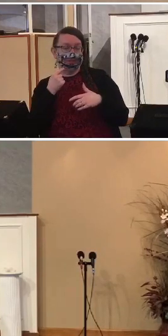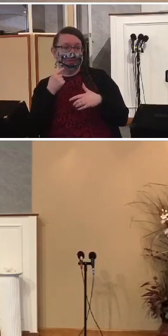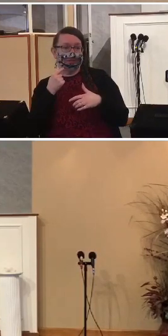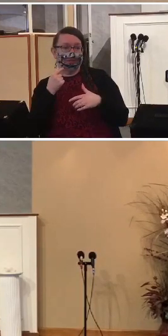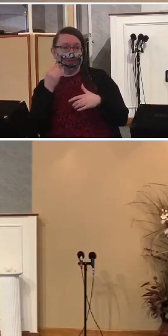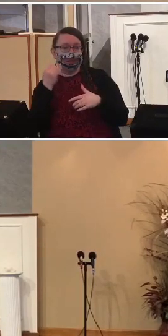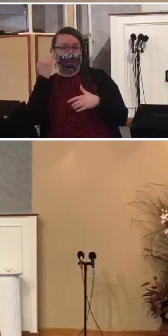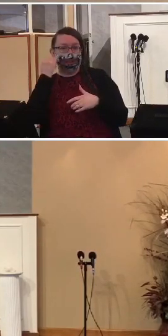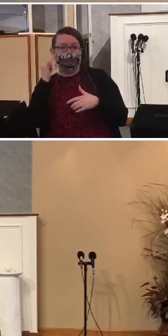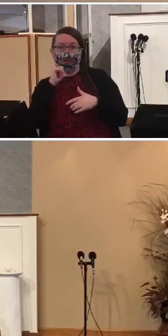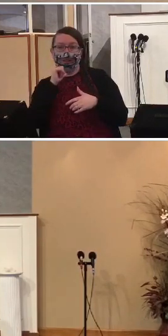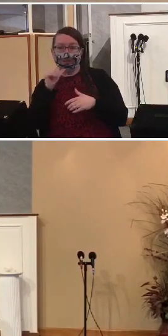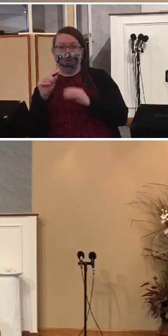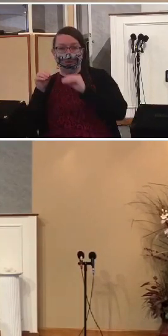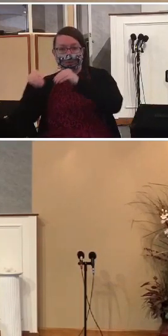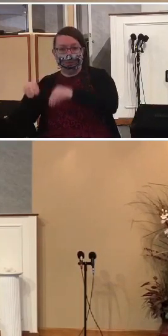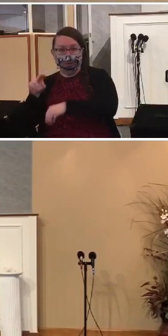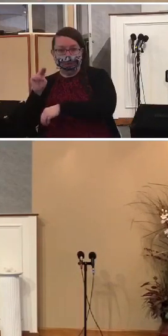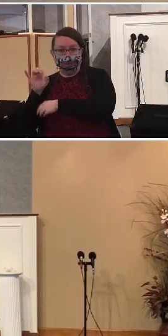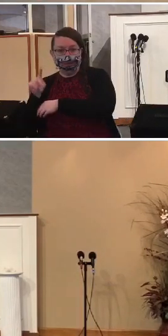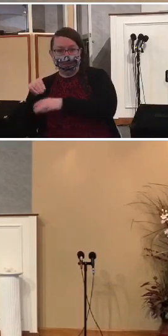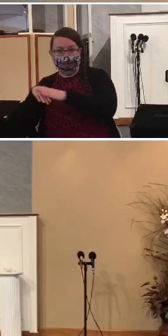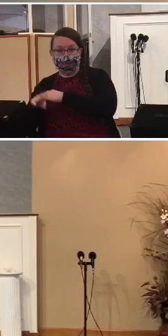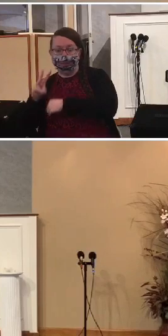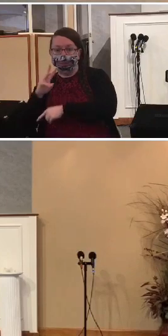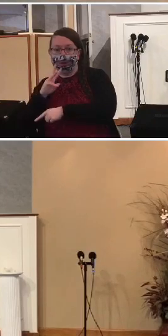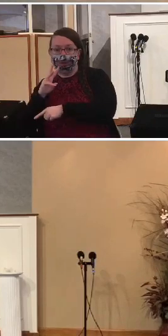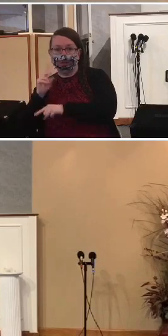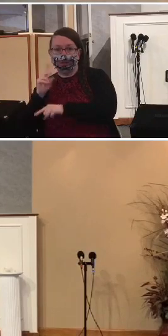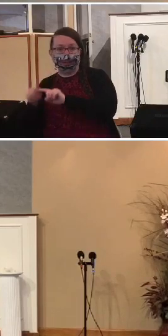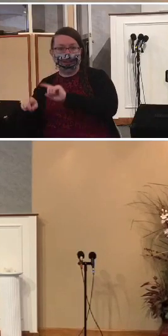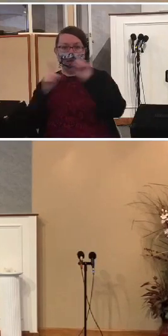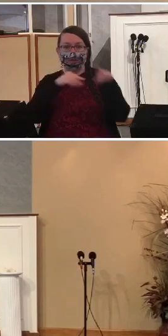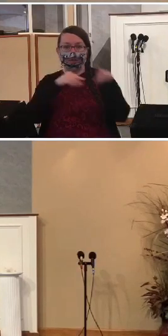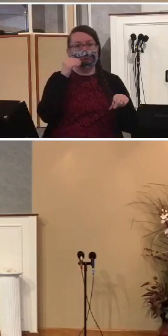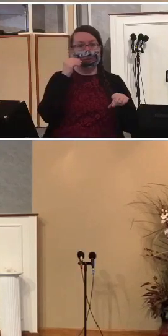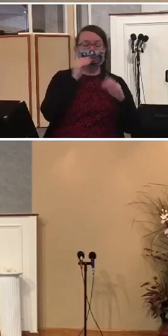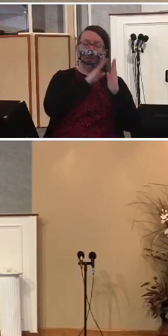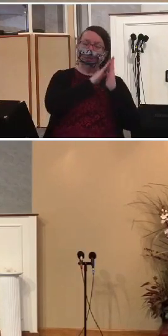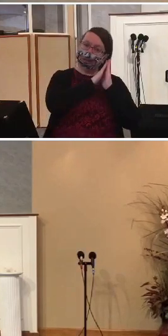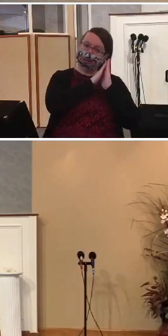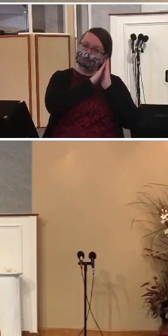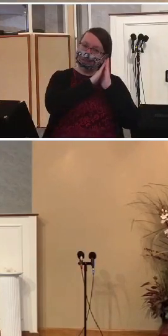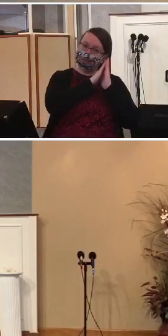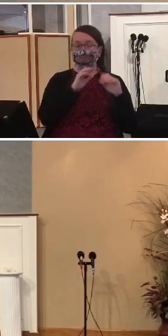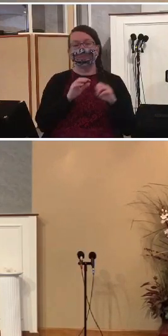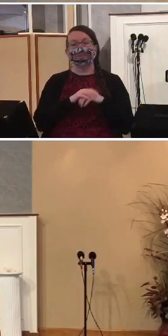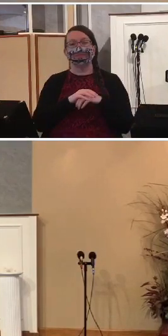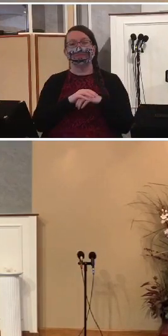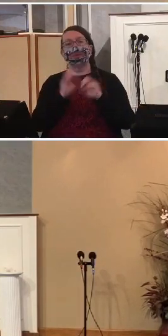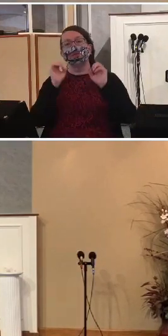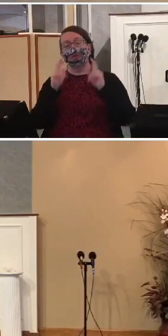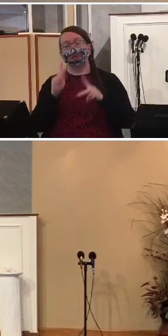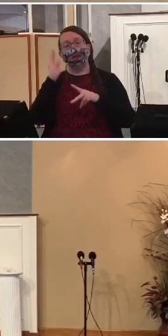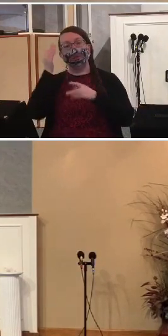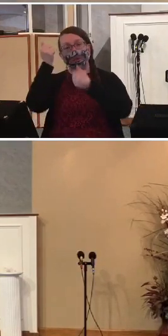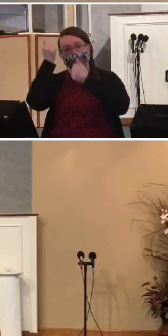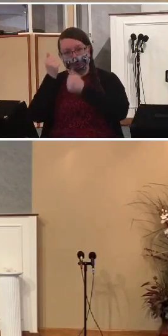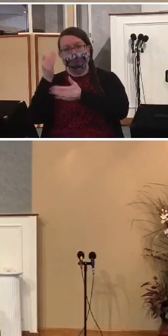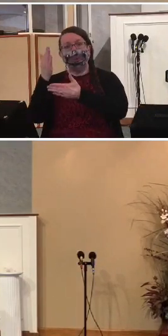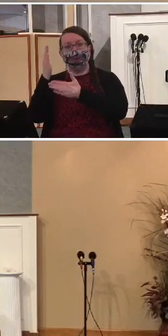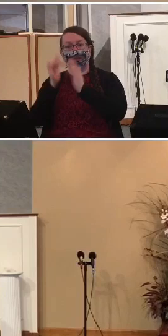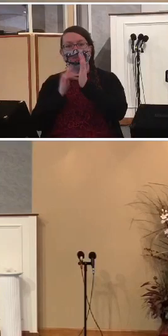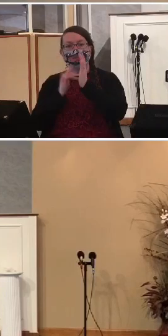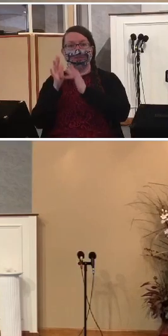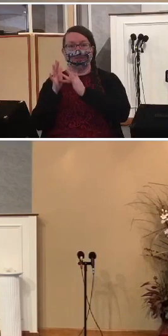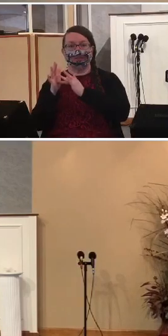si yo no pongo mi red en el agua, no voy a ser capaz de irme a la casa y irme a dormir. Entonces voy a poner la red en el agua